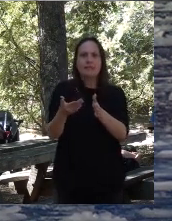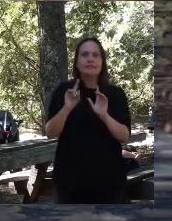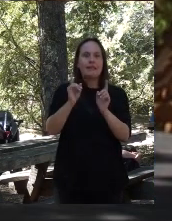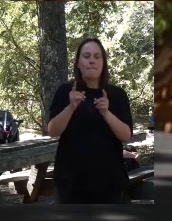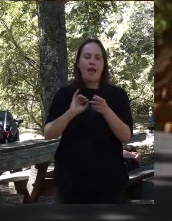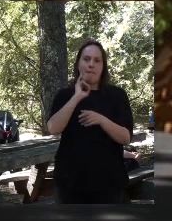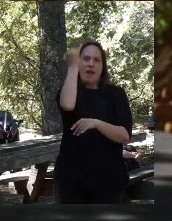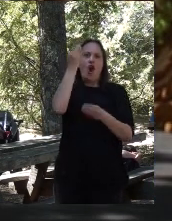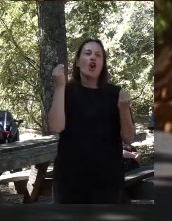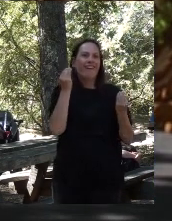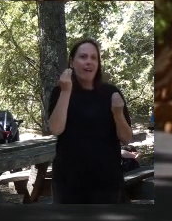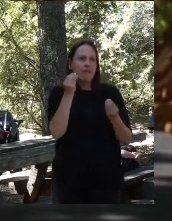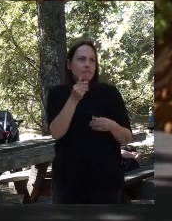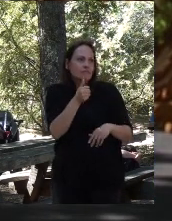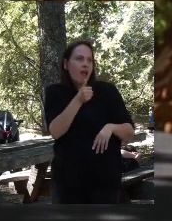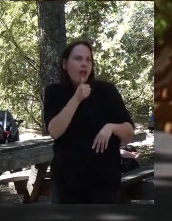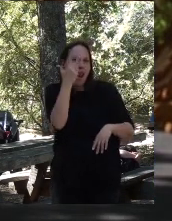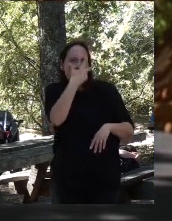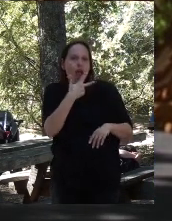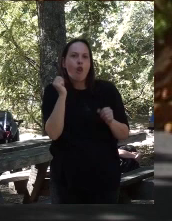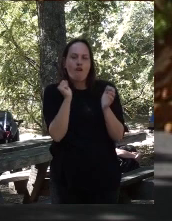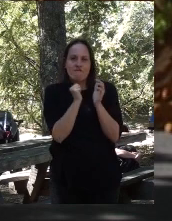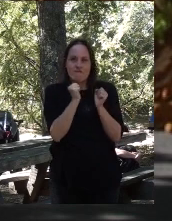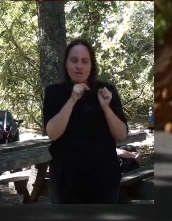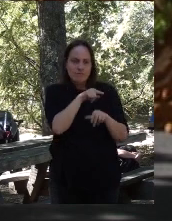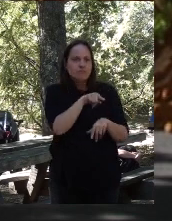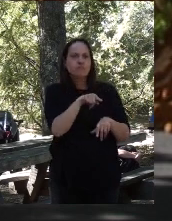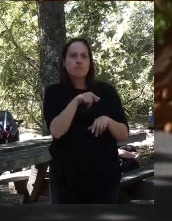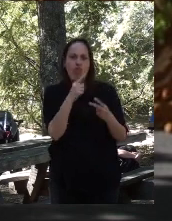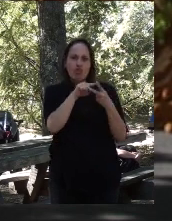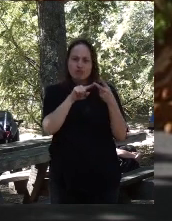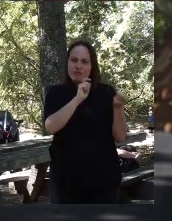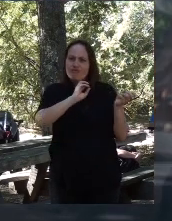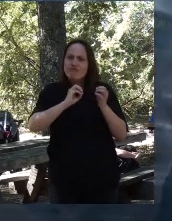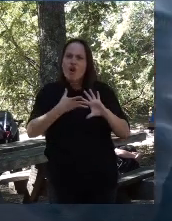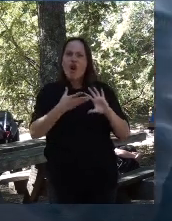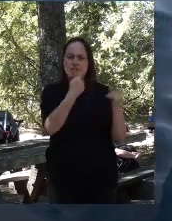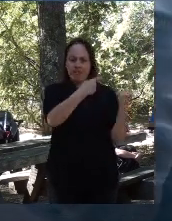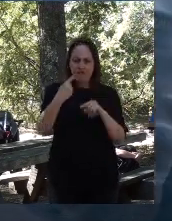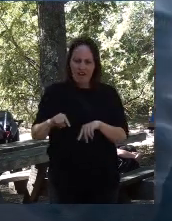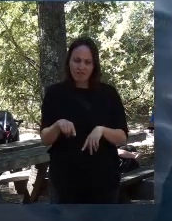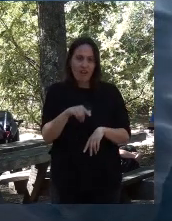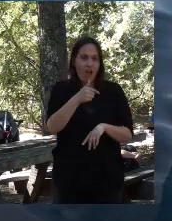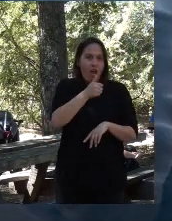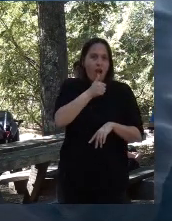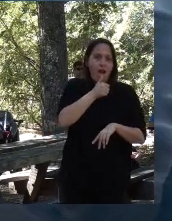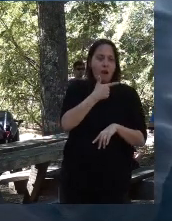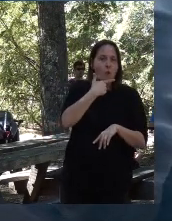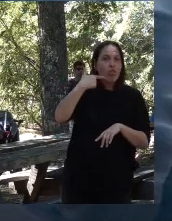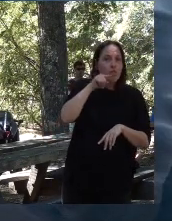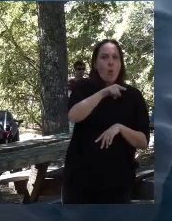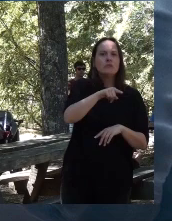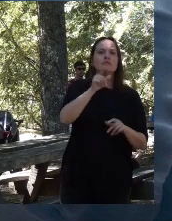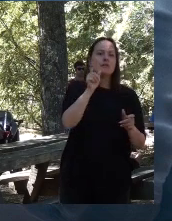hielo. Tenemos dos tipos de hielo. El hielo constituido por agua dulce, que no es otra cosa que pedazos